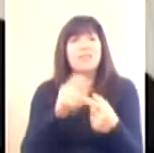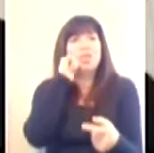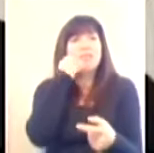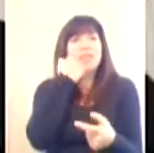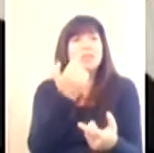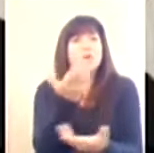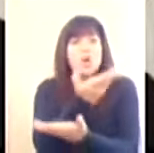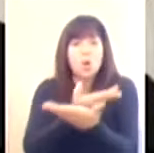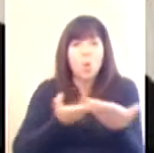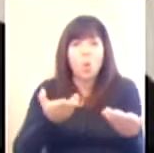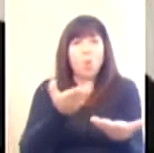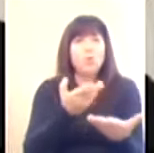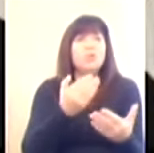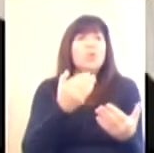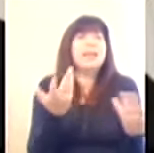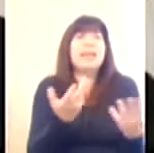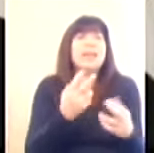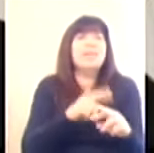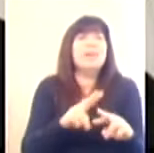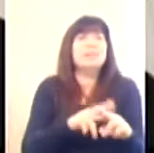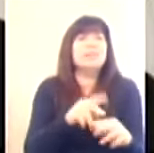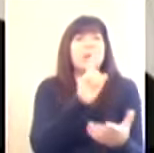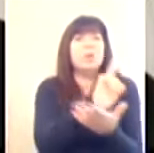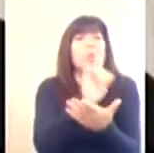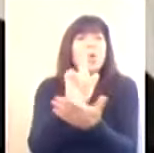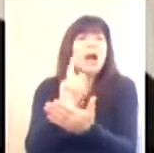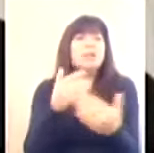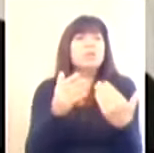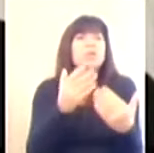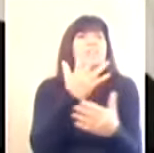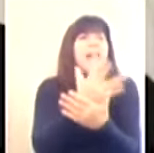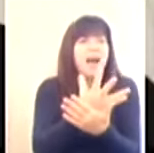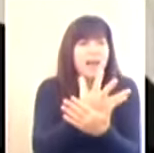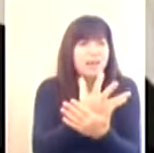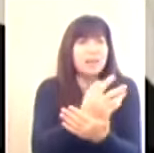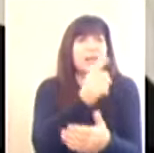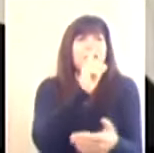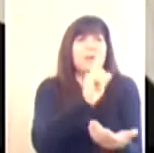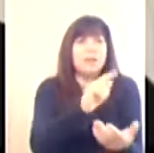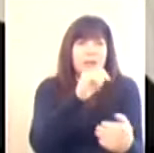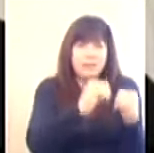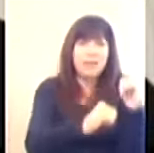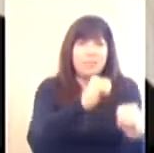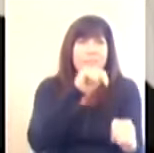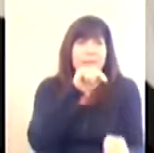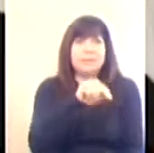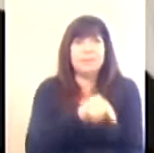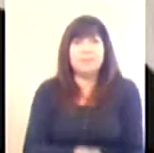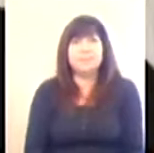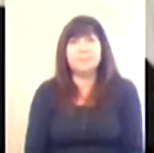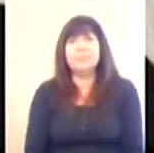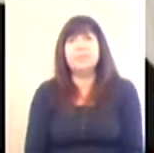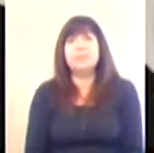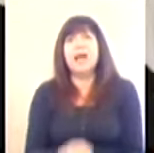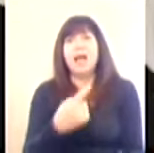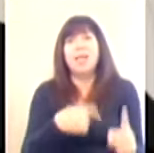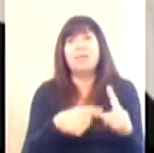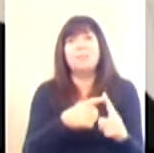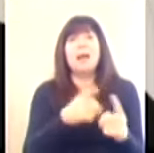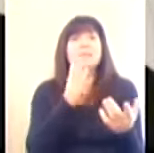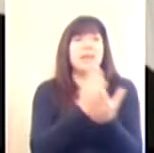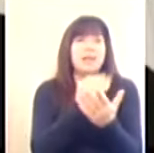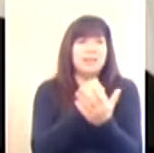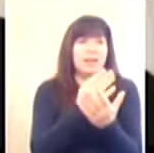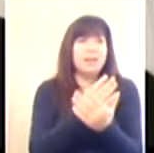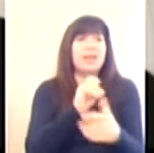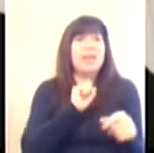donde ya están las centrales y cómo hacemos del retiro del carbón no solamente una estrategia defensiva, digámoslo así, de que retiramos el carbón,